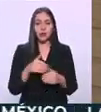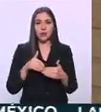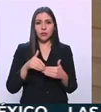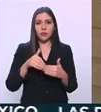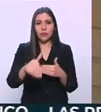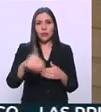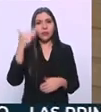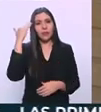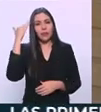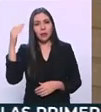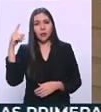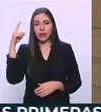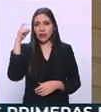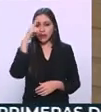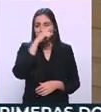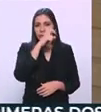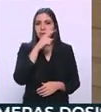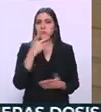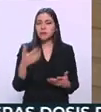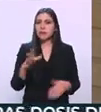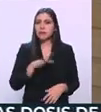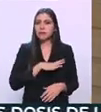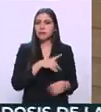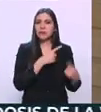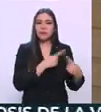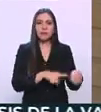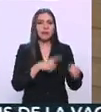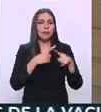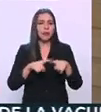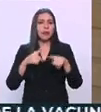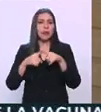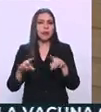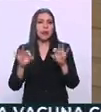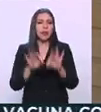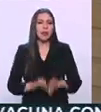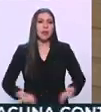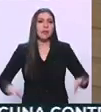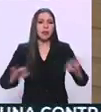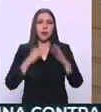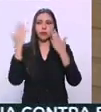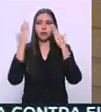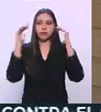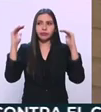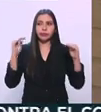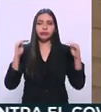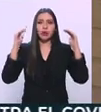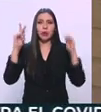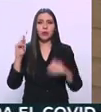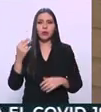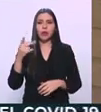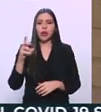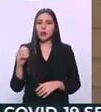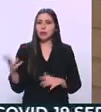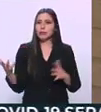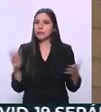tan difíciles, un número de posgrados muy importantes, mayor del que encontramos, de cerca